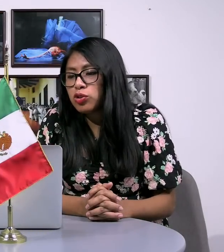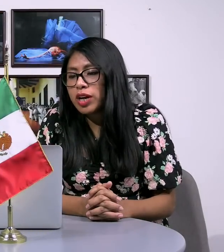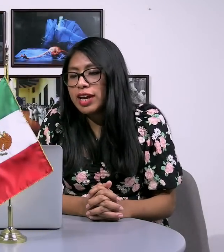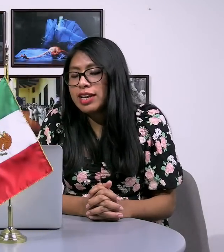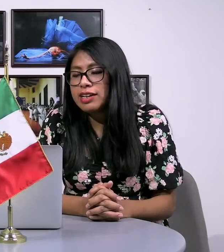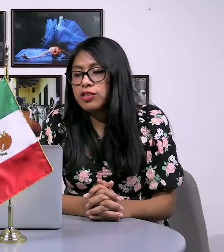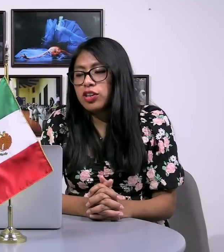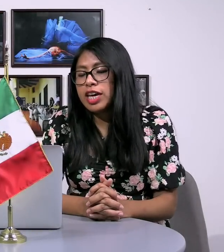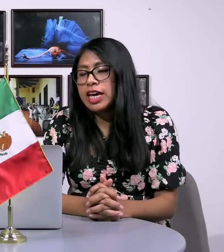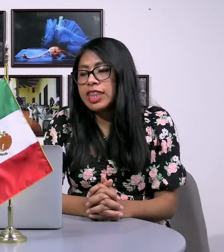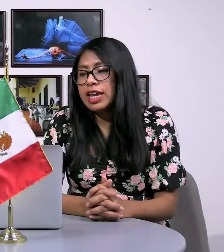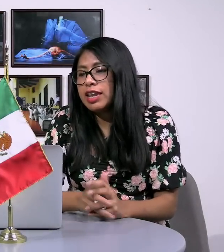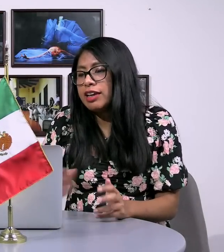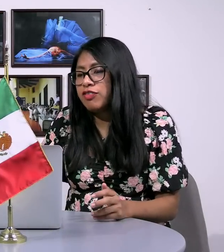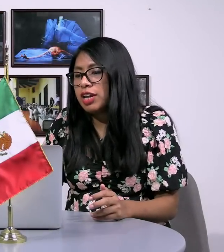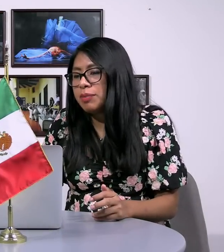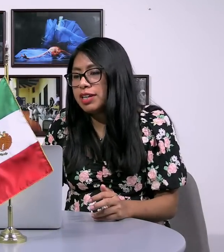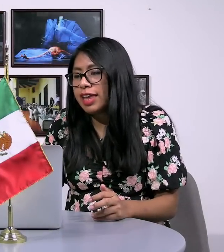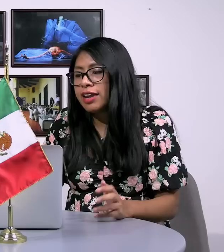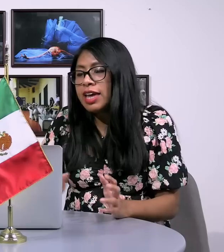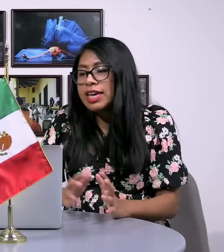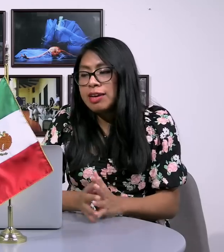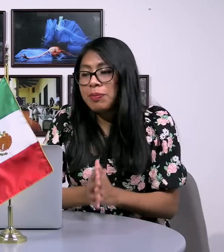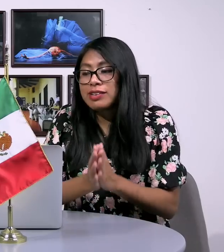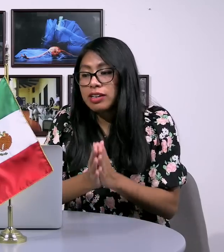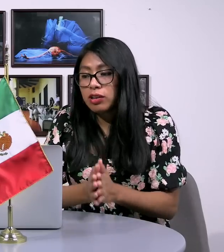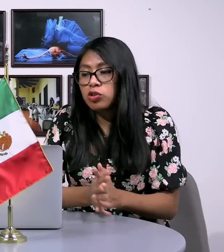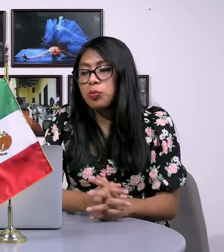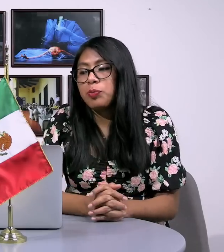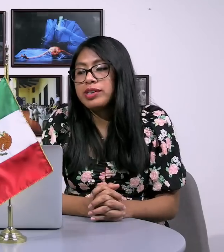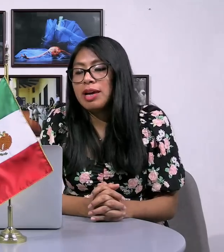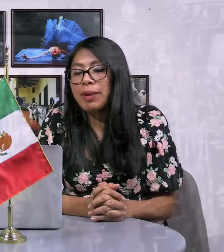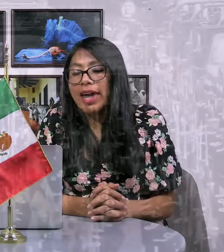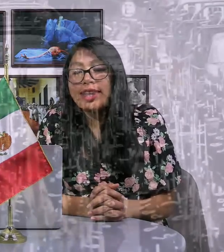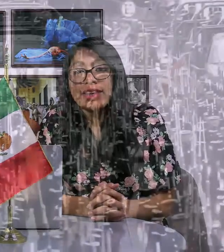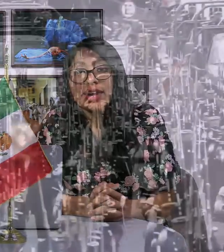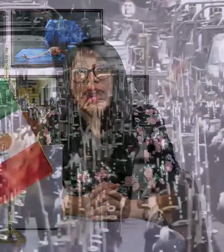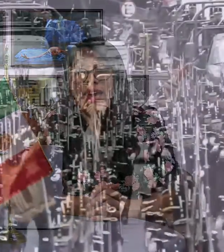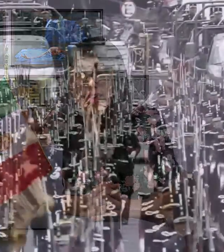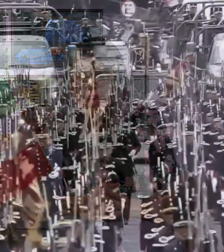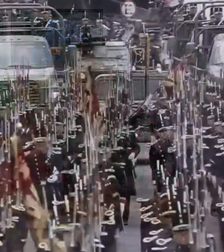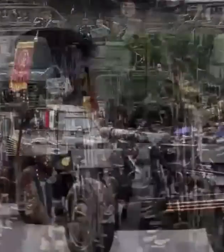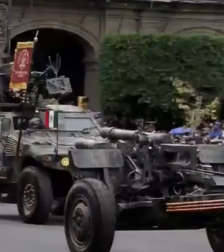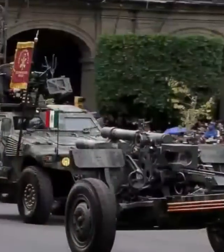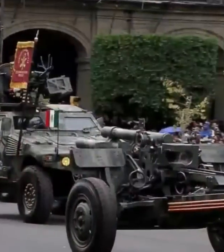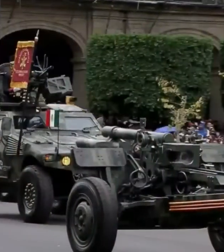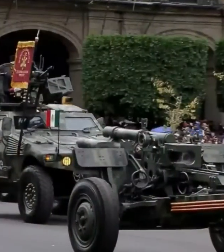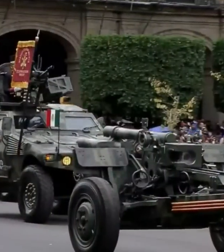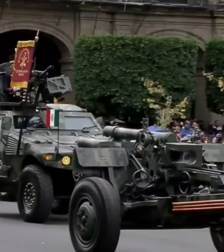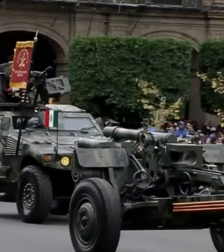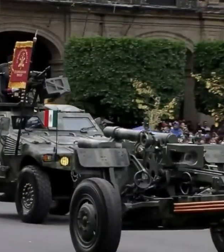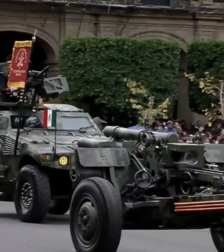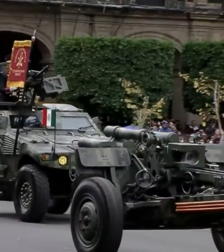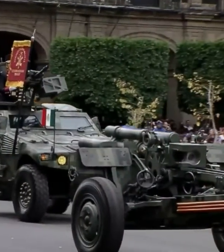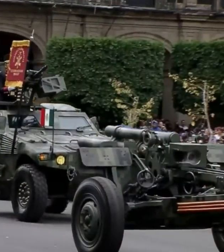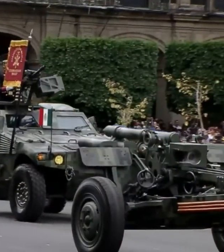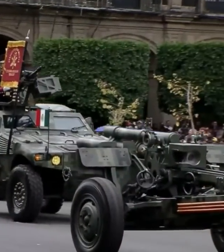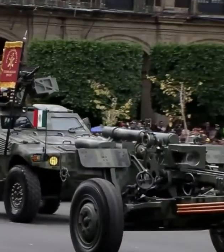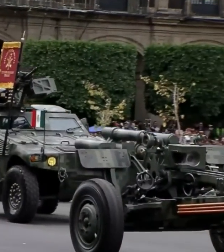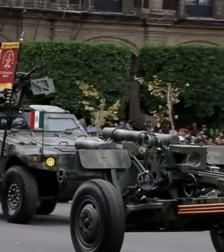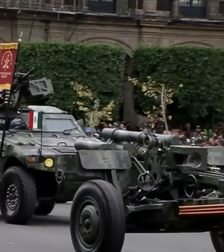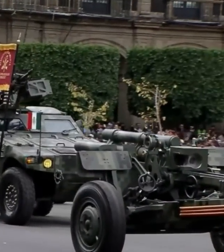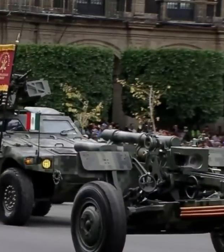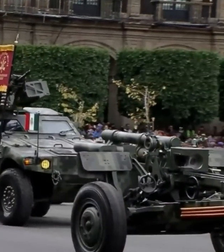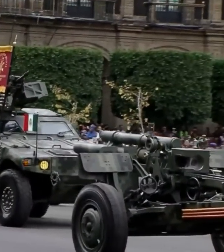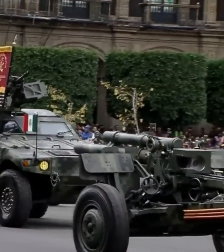manifestó un discurso ahí al inicio del desfile militar y presentó su propuesta para detener la guerra y acordar la paz en Ucrania, y